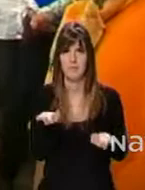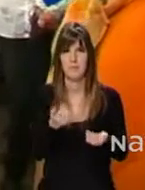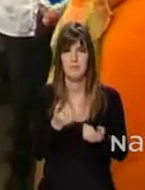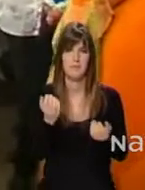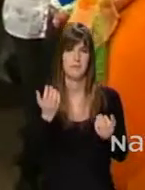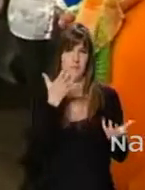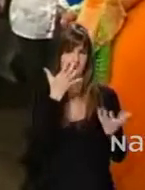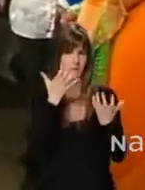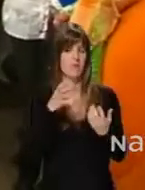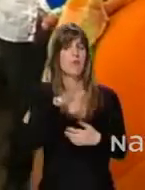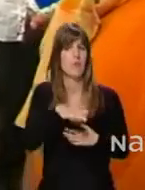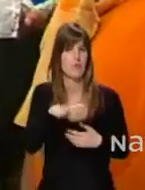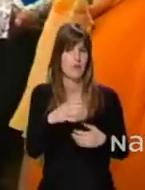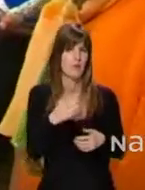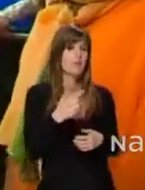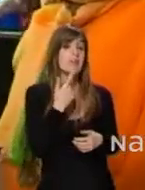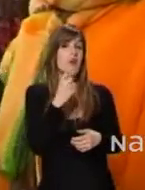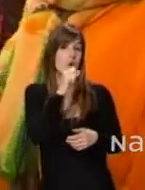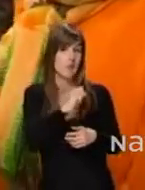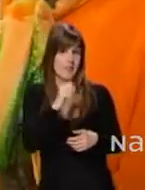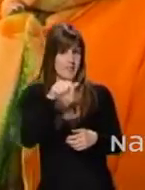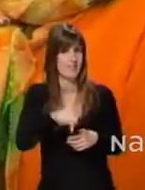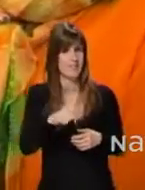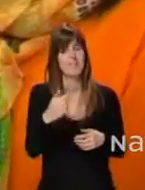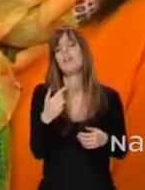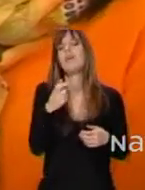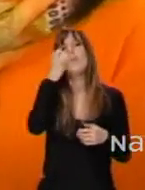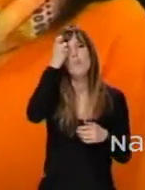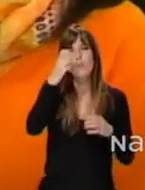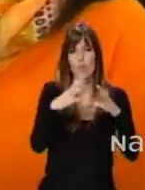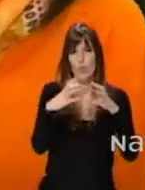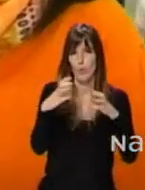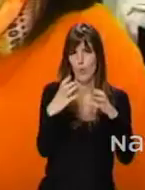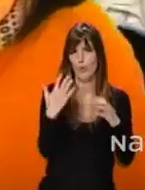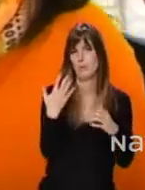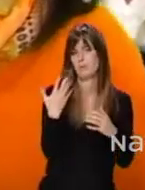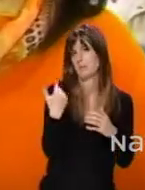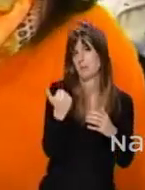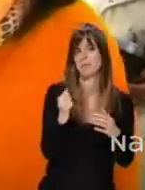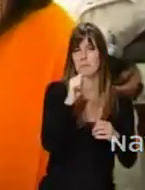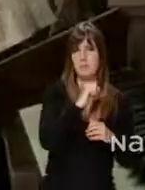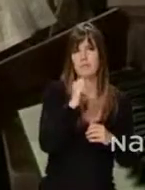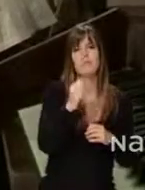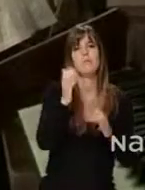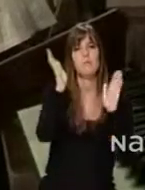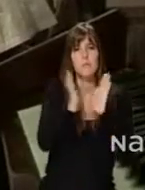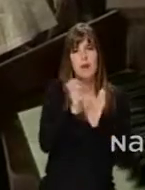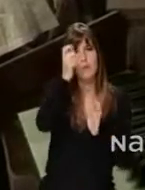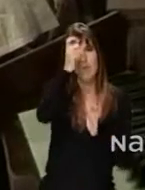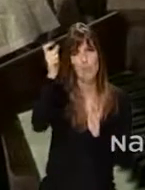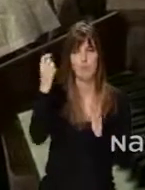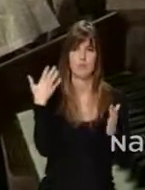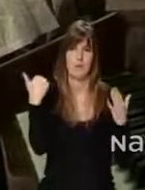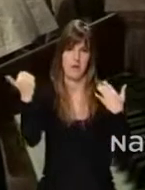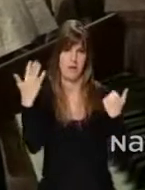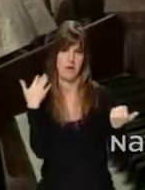Bueno, damos algún concierto, damos aquí en el pueblo, en Urroz mismo y pues en el valle, en pueblos del valle, hemos